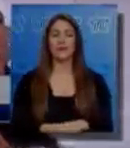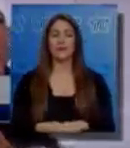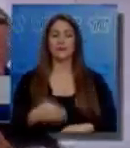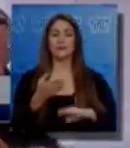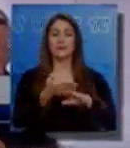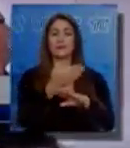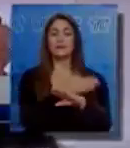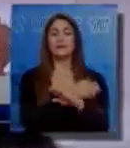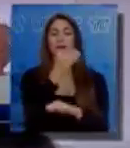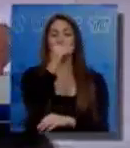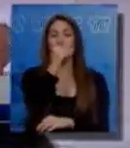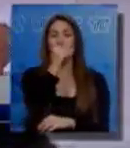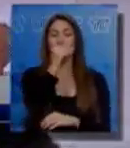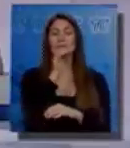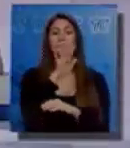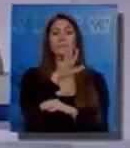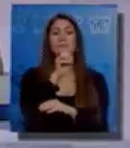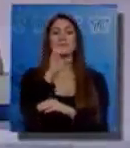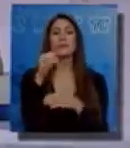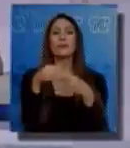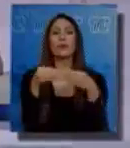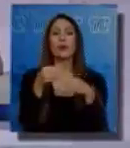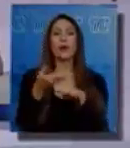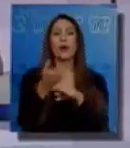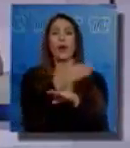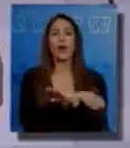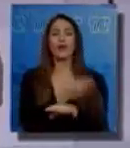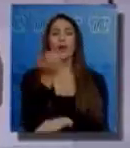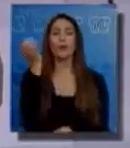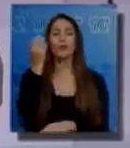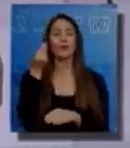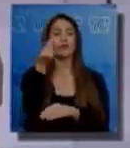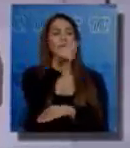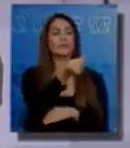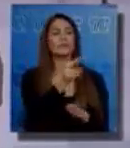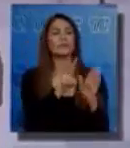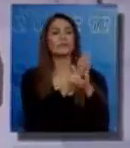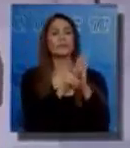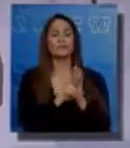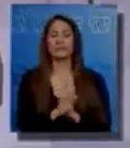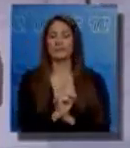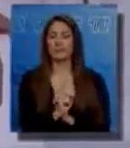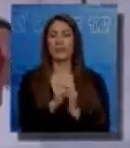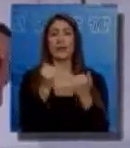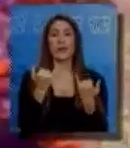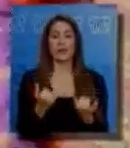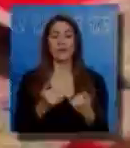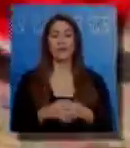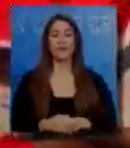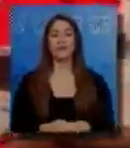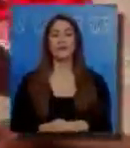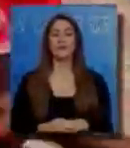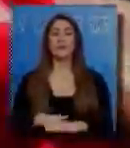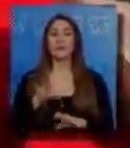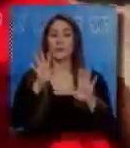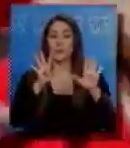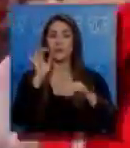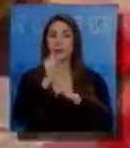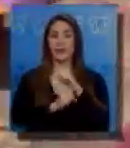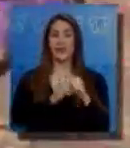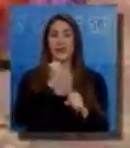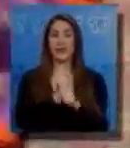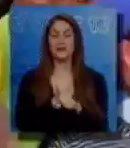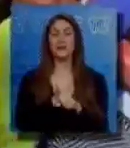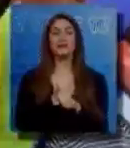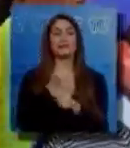daban $500 como bono de vivienda. Hoy el bono de vivienda va de $4.000 a $6.000. En los 9 años del actual gobierno